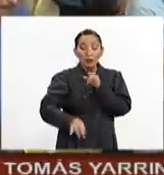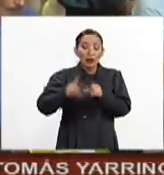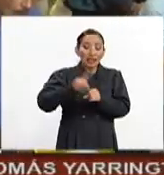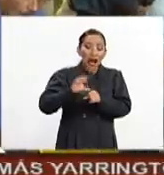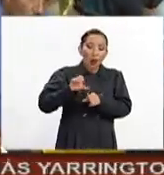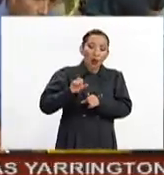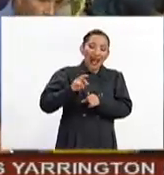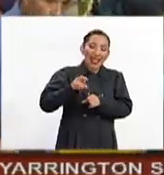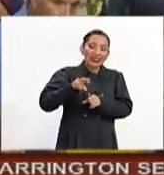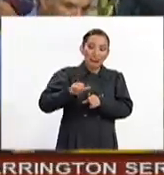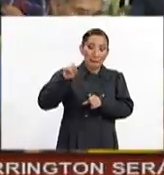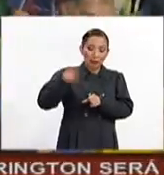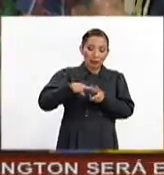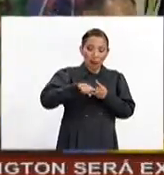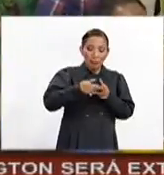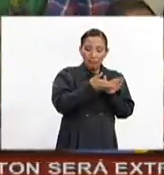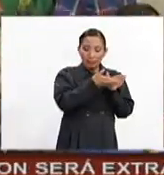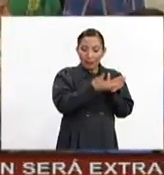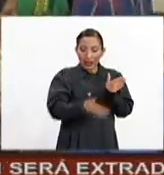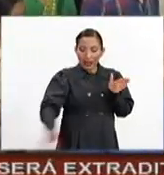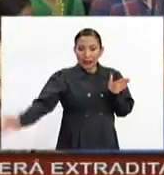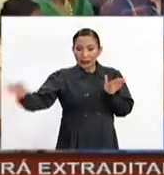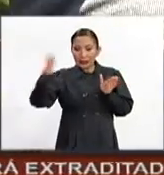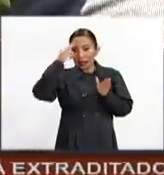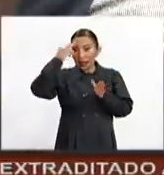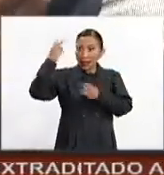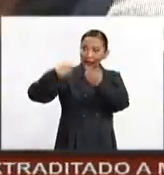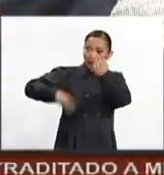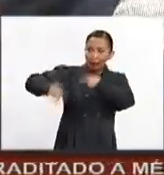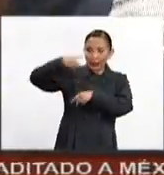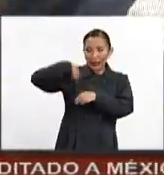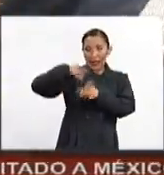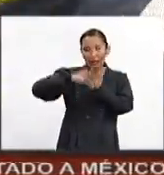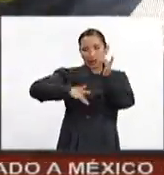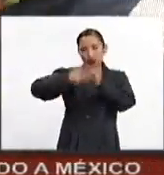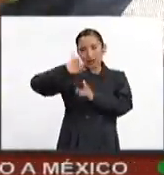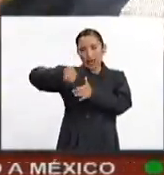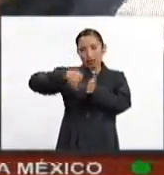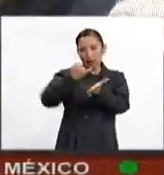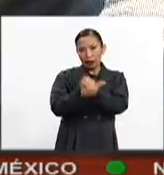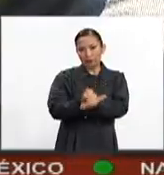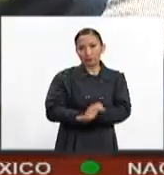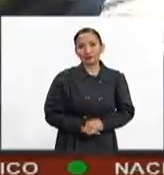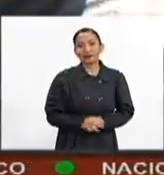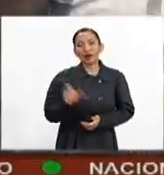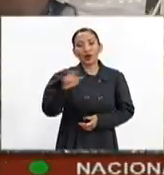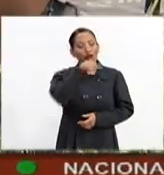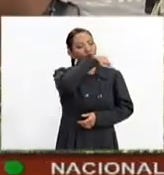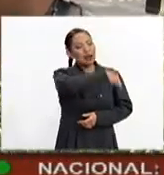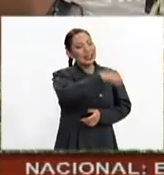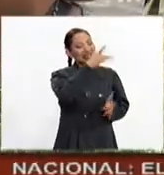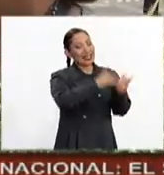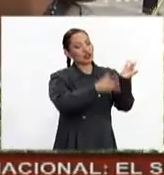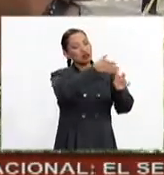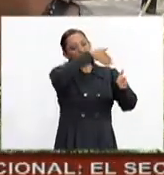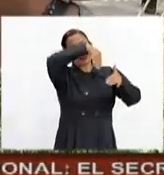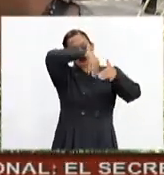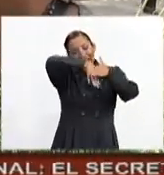Cuaresma y con el cual se rememora la entrada de Jesús a Jerusalén. Bueno, pues es cuando Él entra.